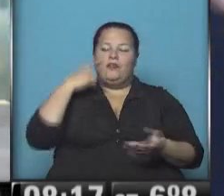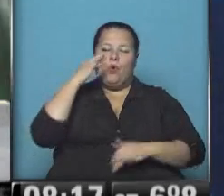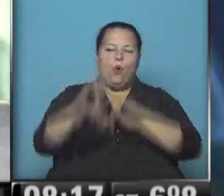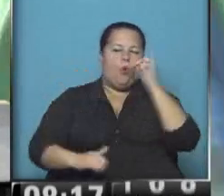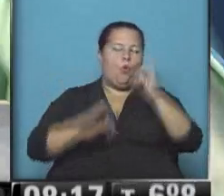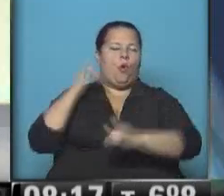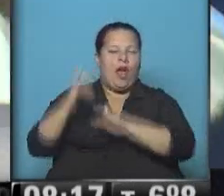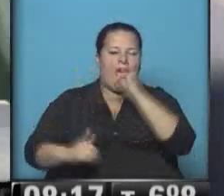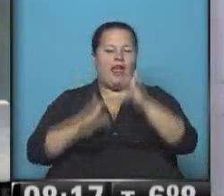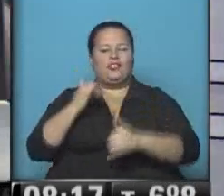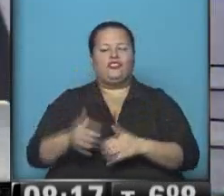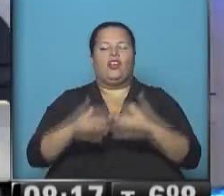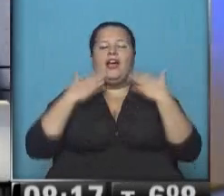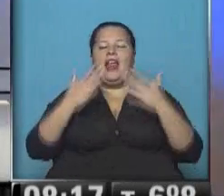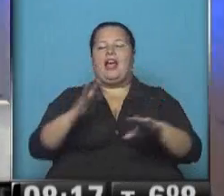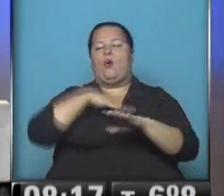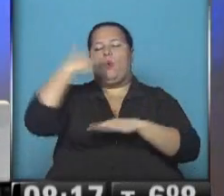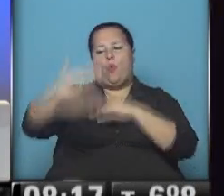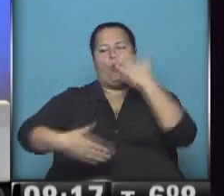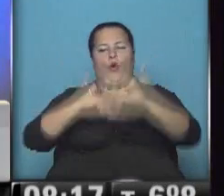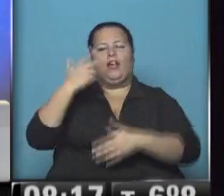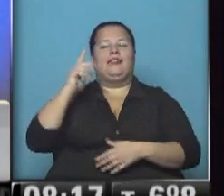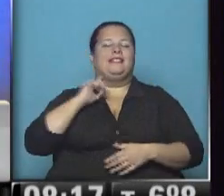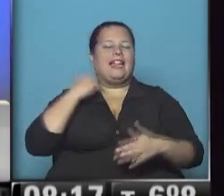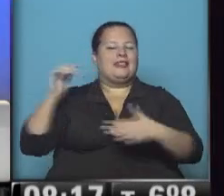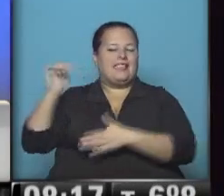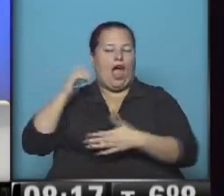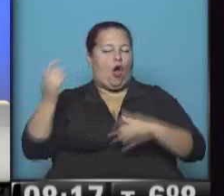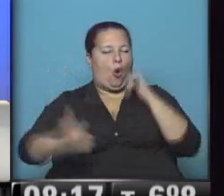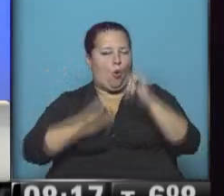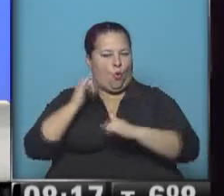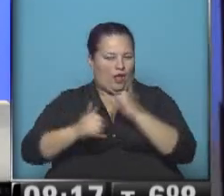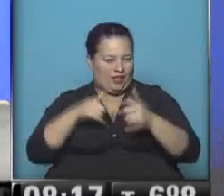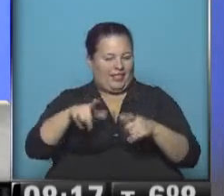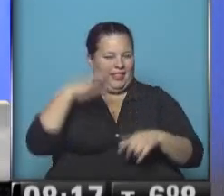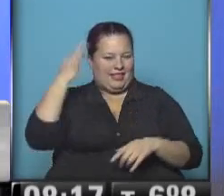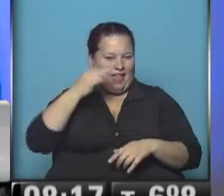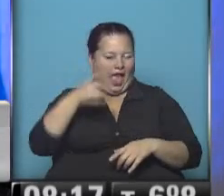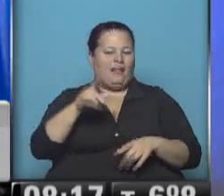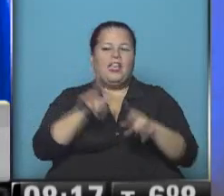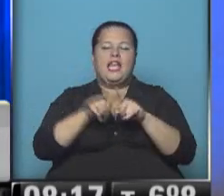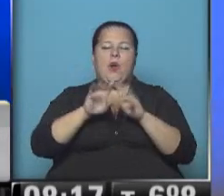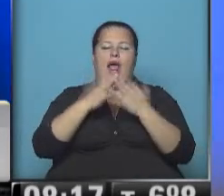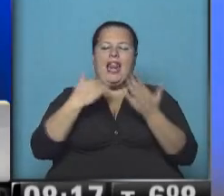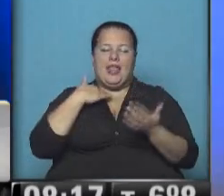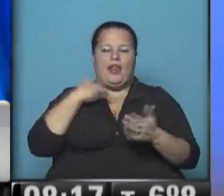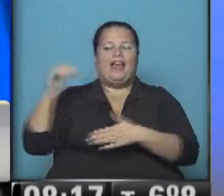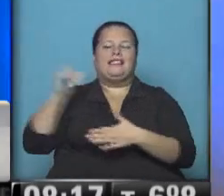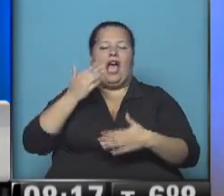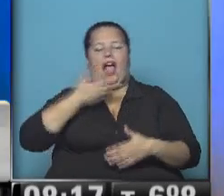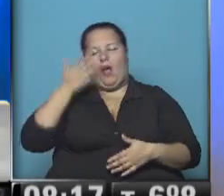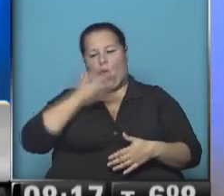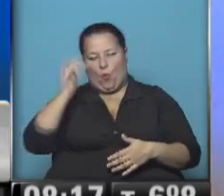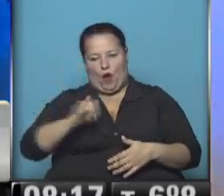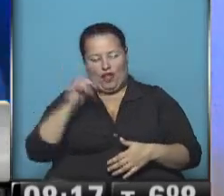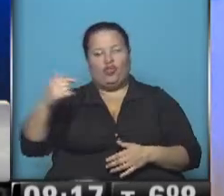contando a través del tiempo los 13 tango cuentos de esta obra, que se llama igual que el libro, El tango es puro cuento. En